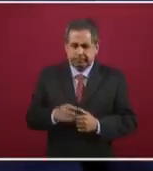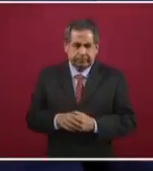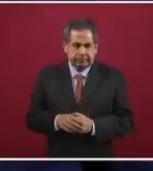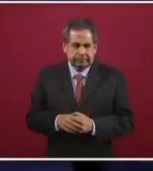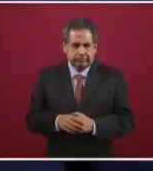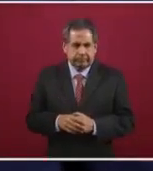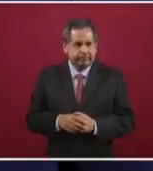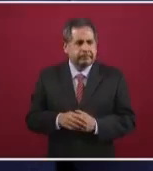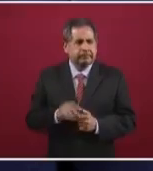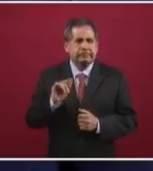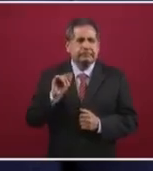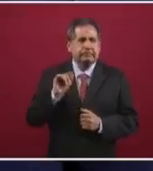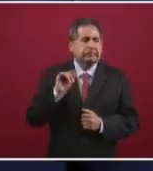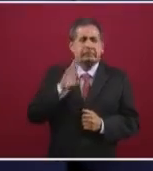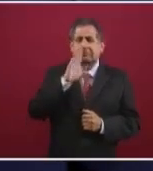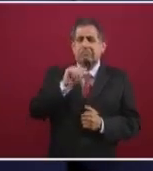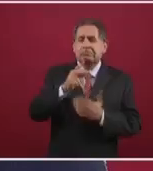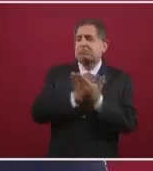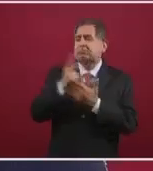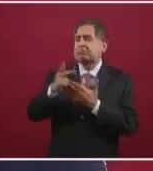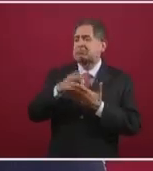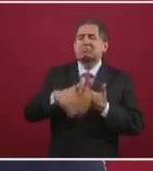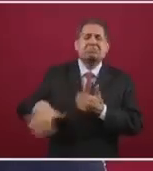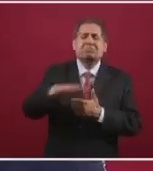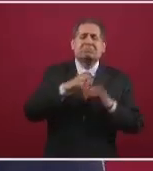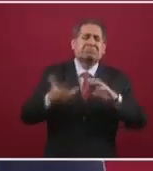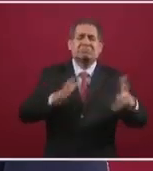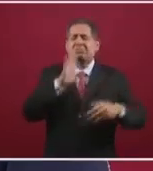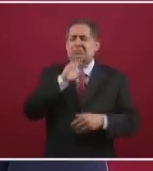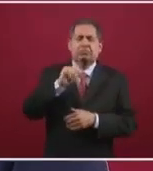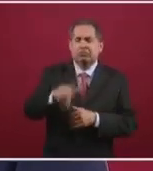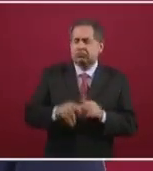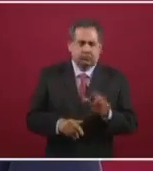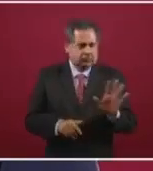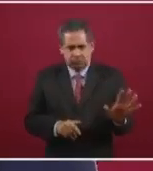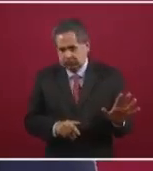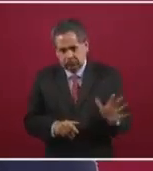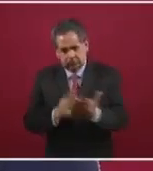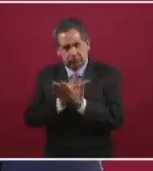no manchar el programa, que es muy bueno,